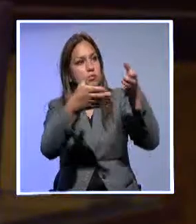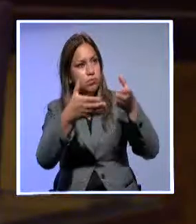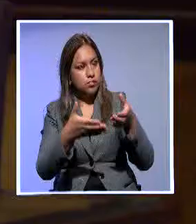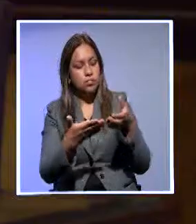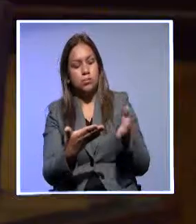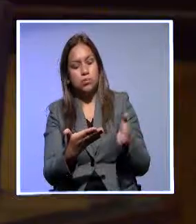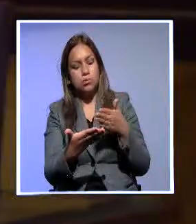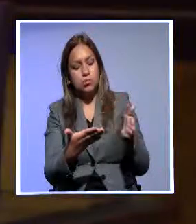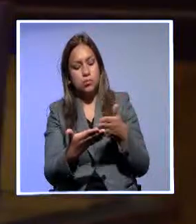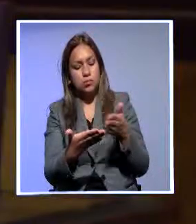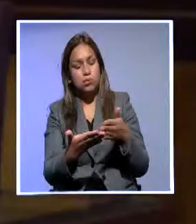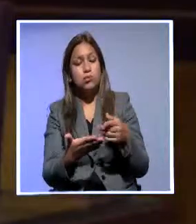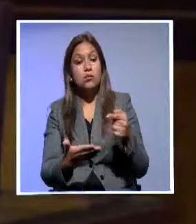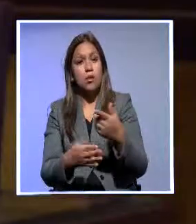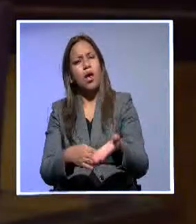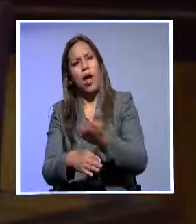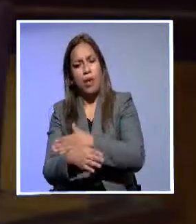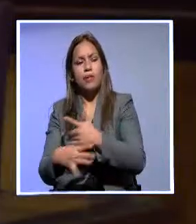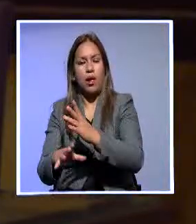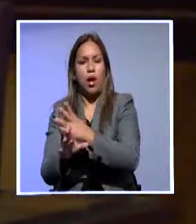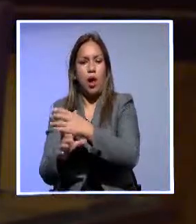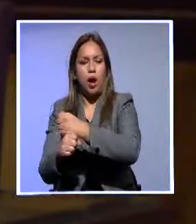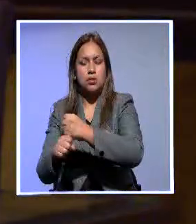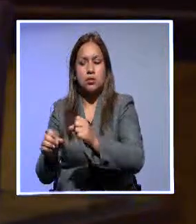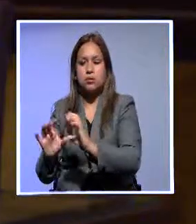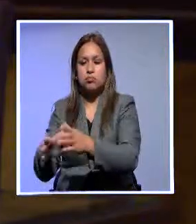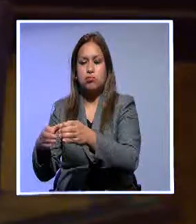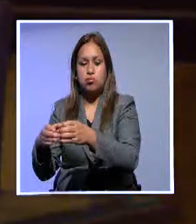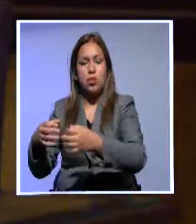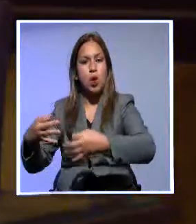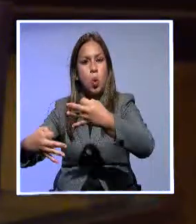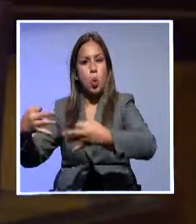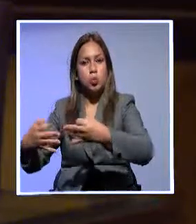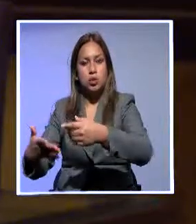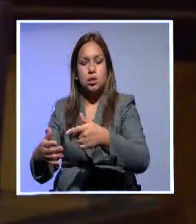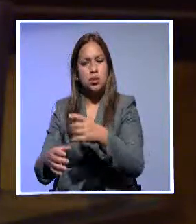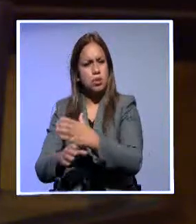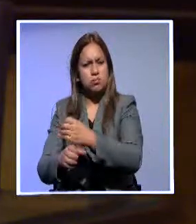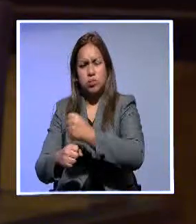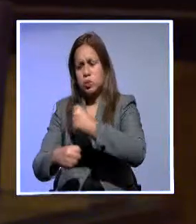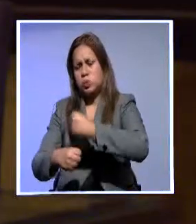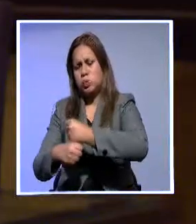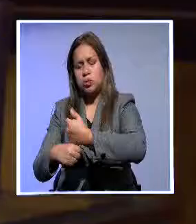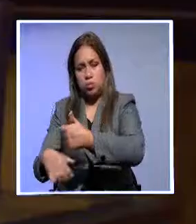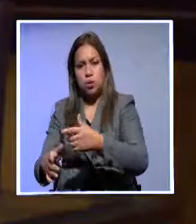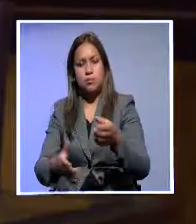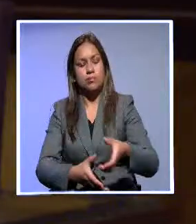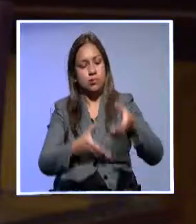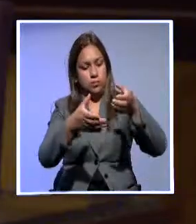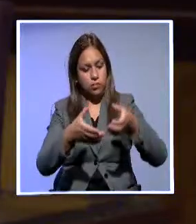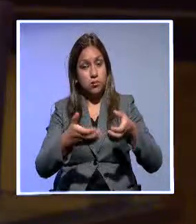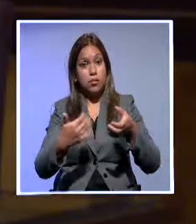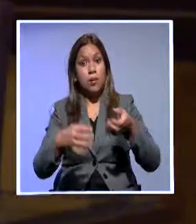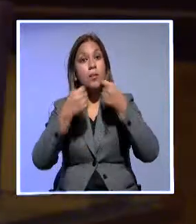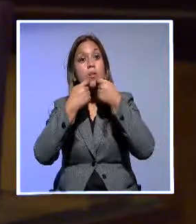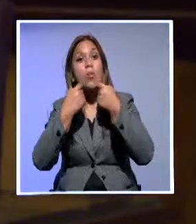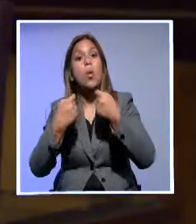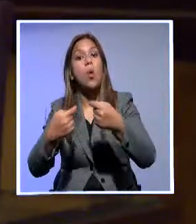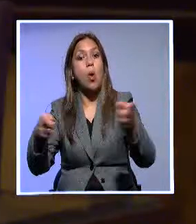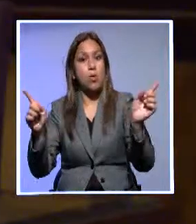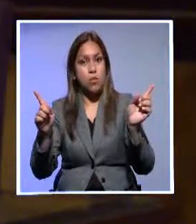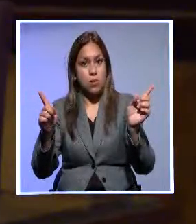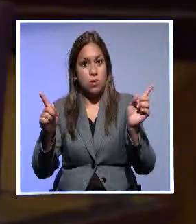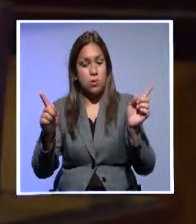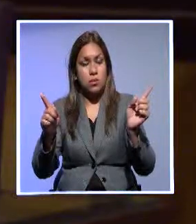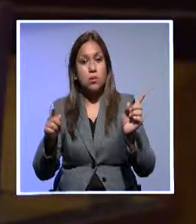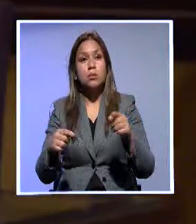del informe de la comisión de justicia específicamente y también sobre en la convocatoria que se le